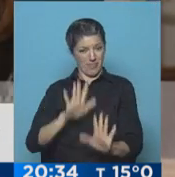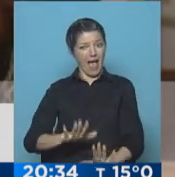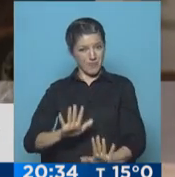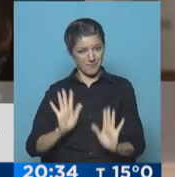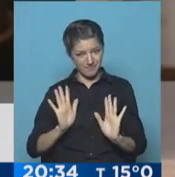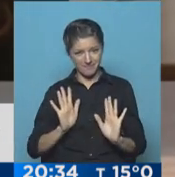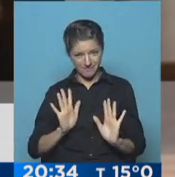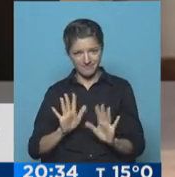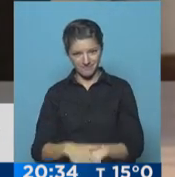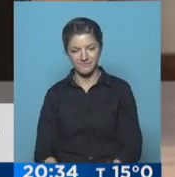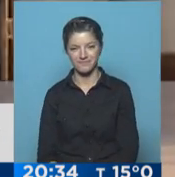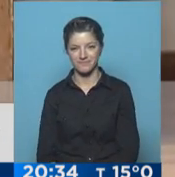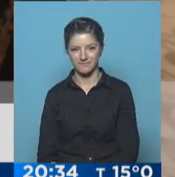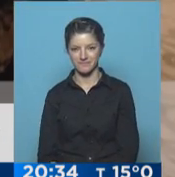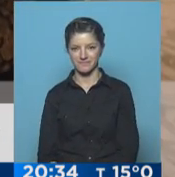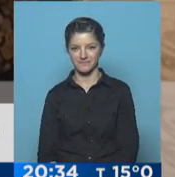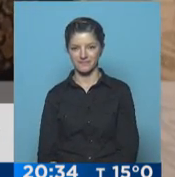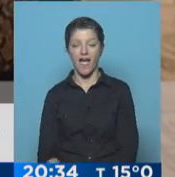hace mal.